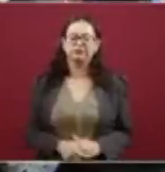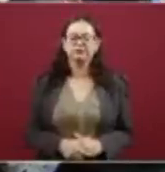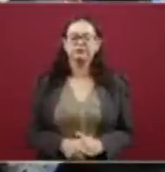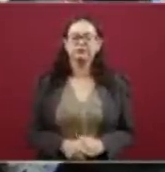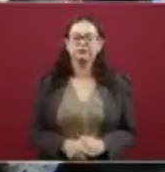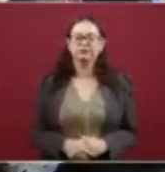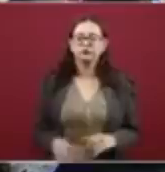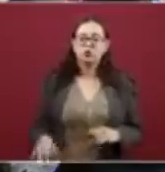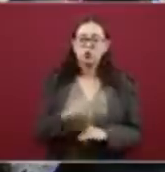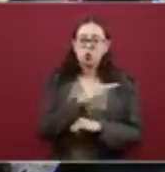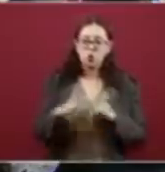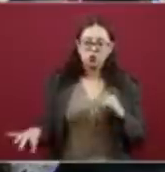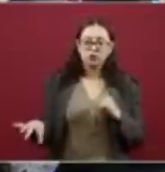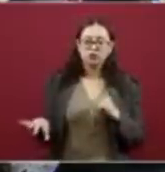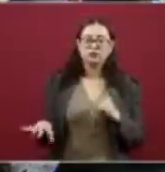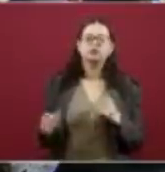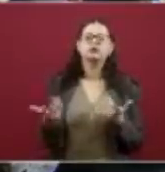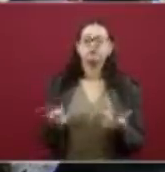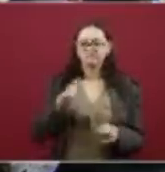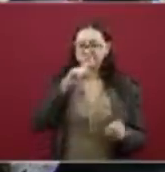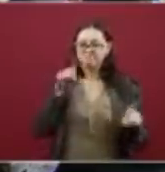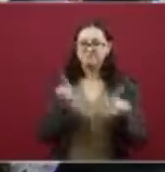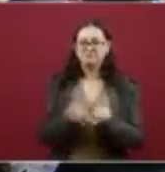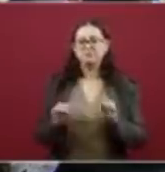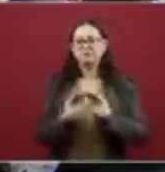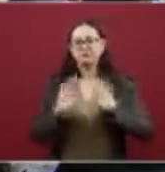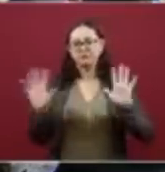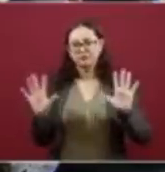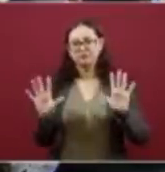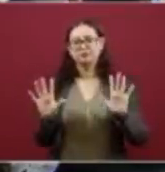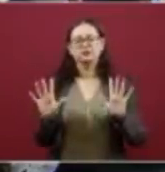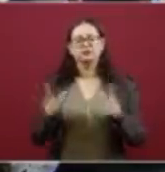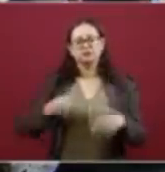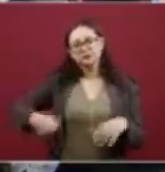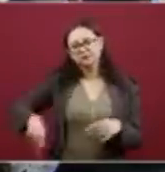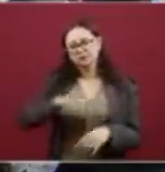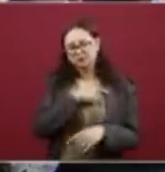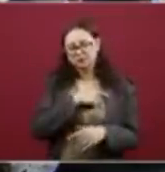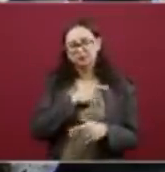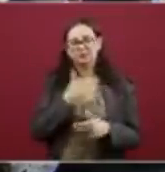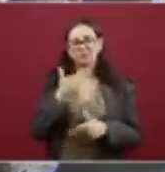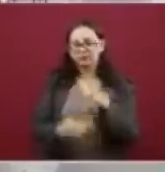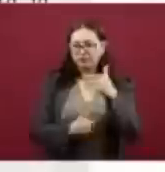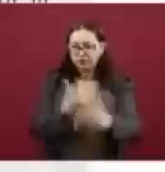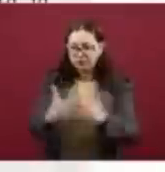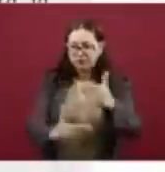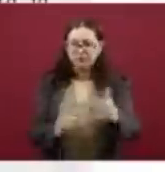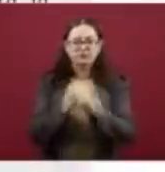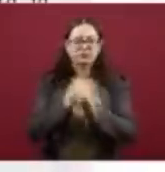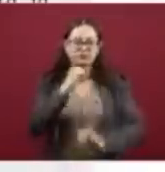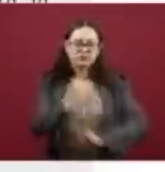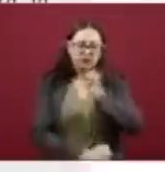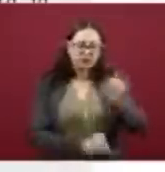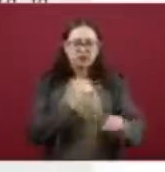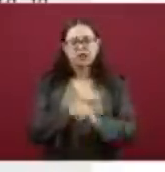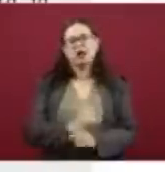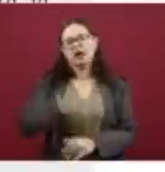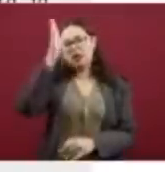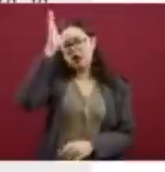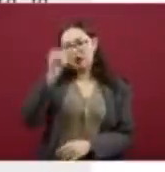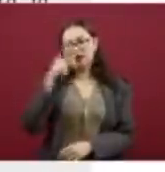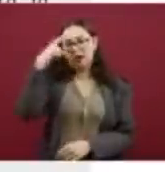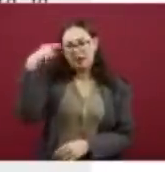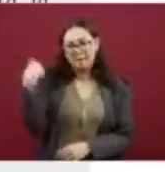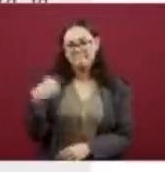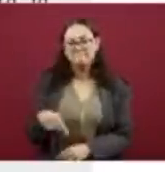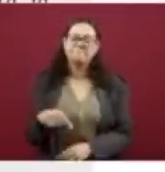Y finalmente, por supuesto, vamos a promover una mayor cooperación internacional para favorecer la operación